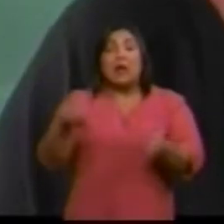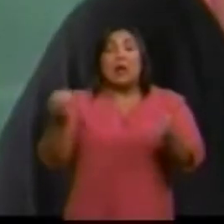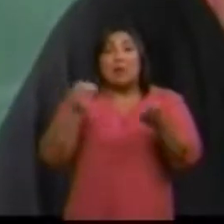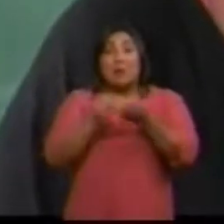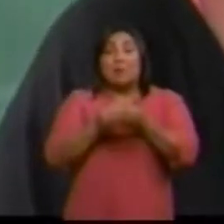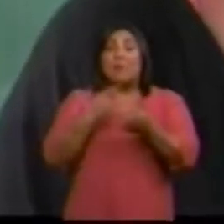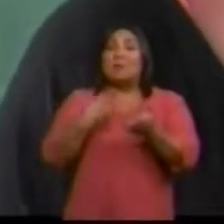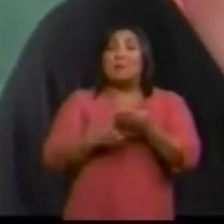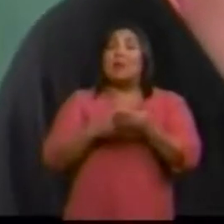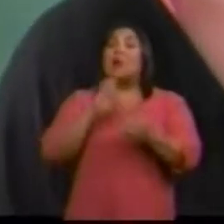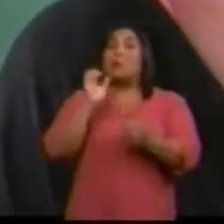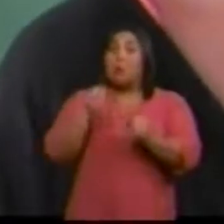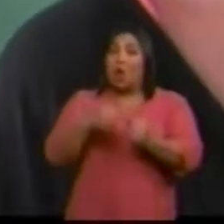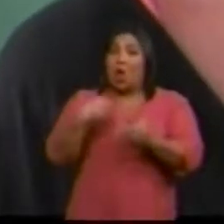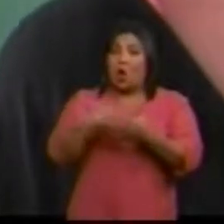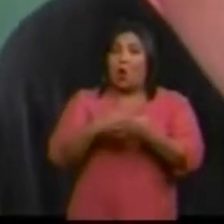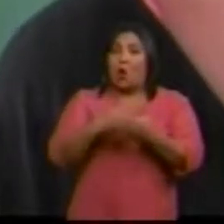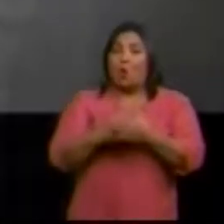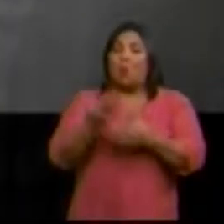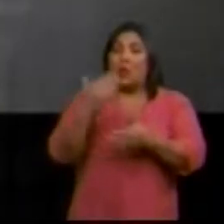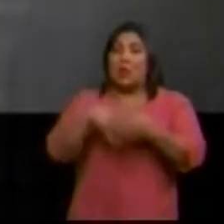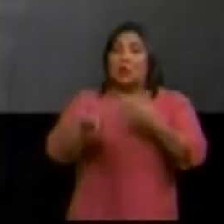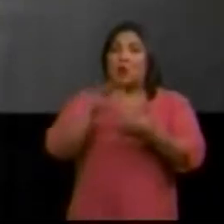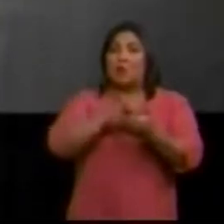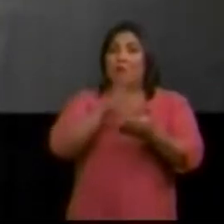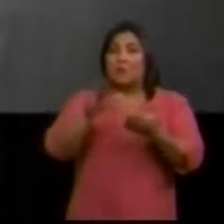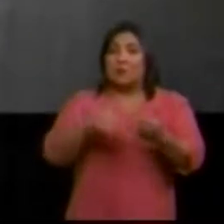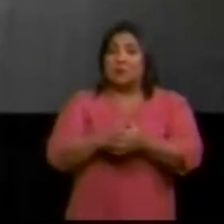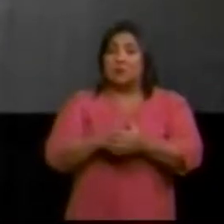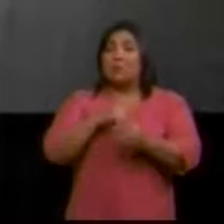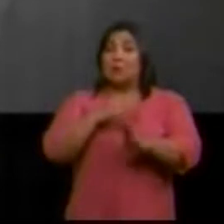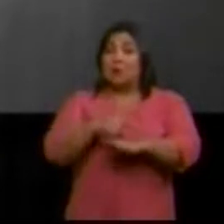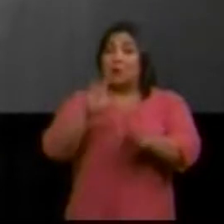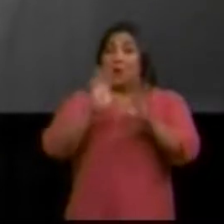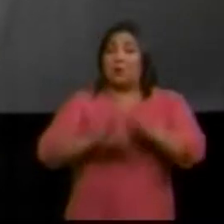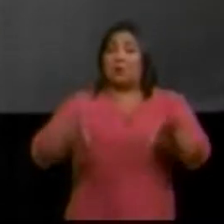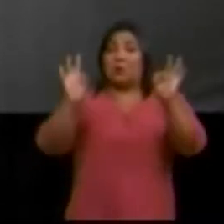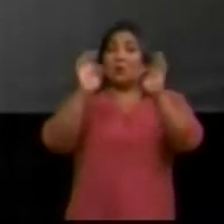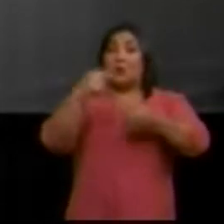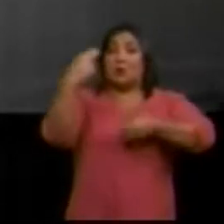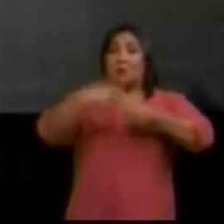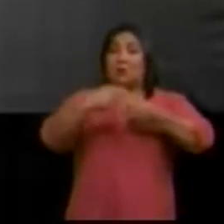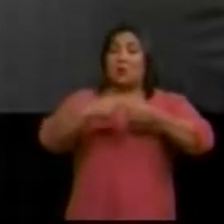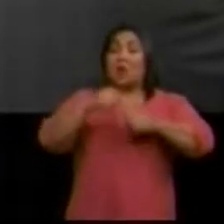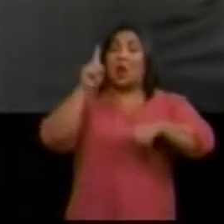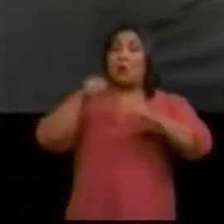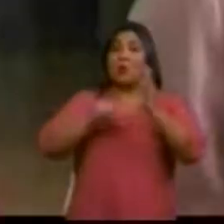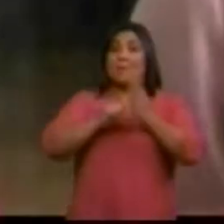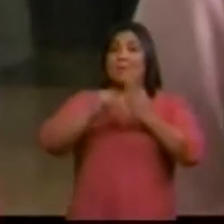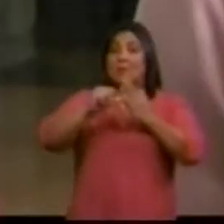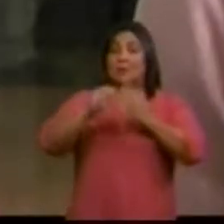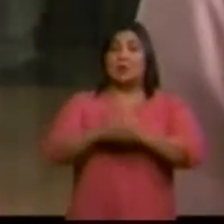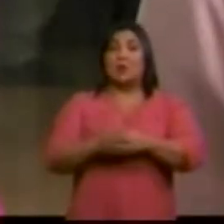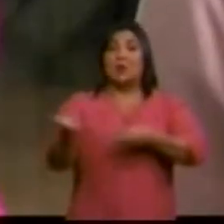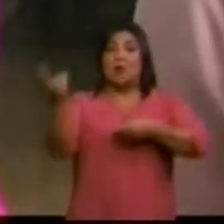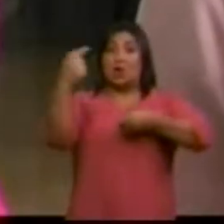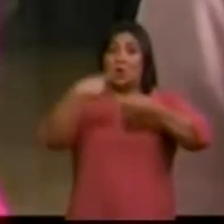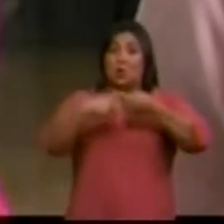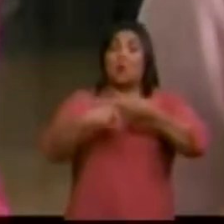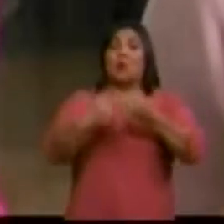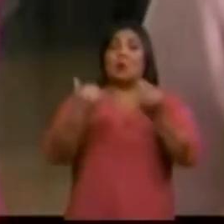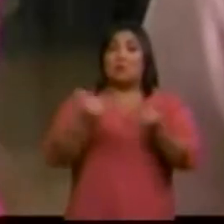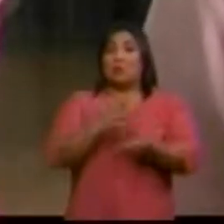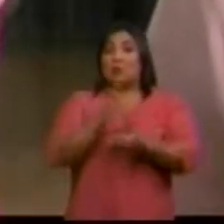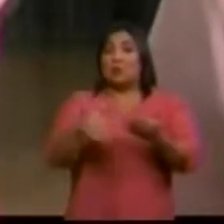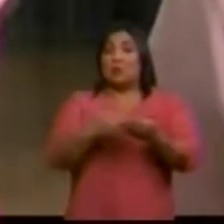expresa para que el producto lo tengamos ya dentro del mercado. Para esto será necesaria la participación de varios ministerios. Incluir